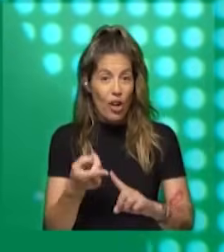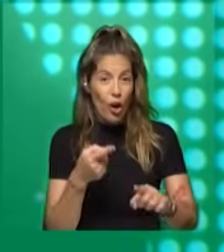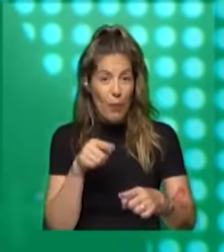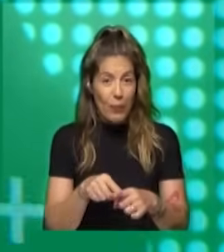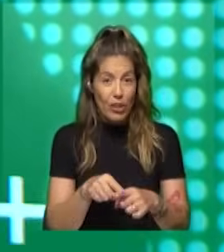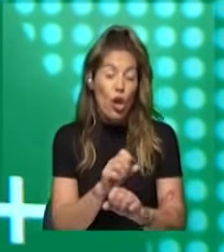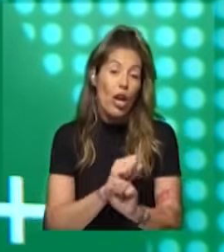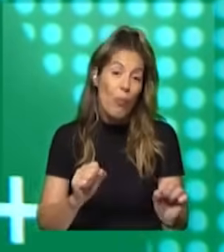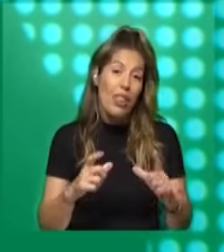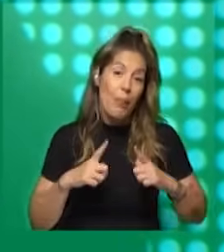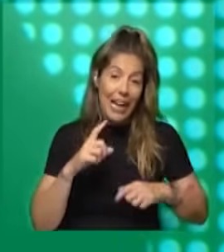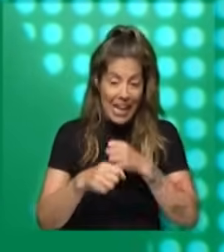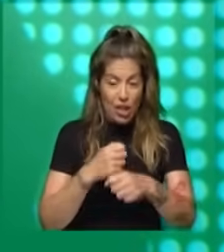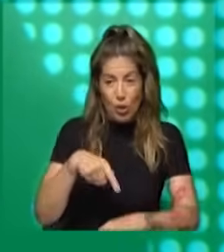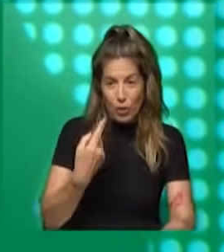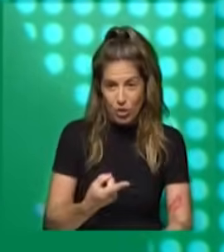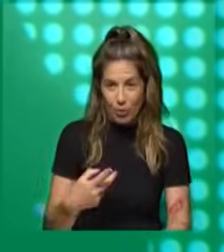lo que nos puede esperar el año que viene.